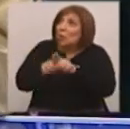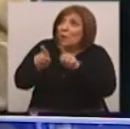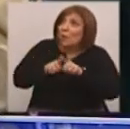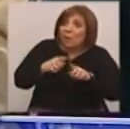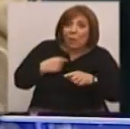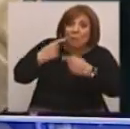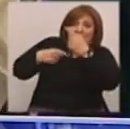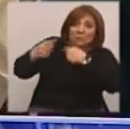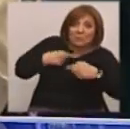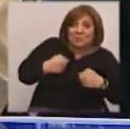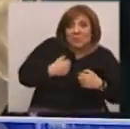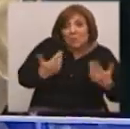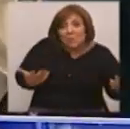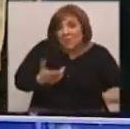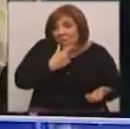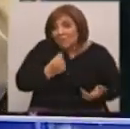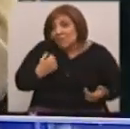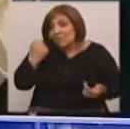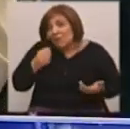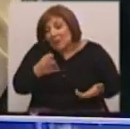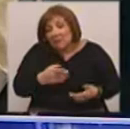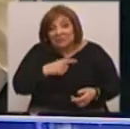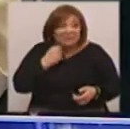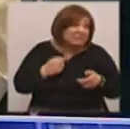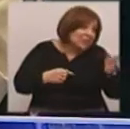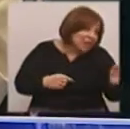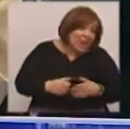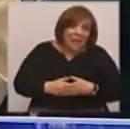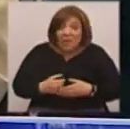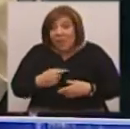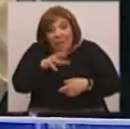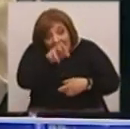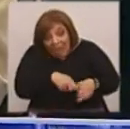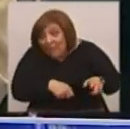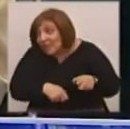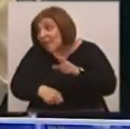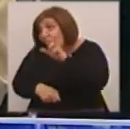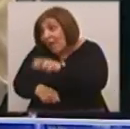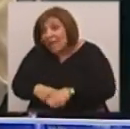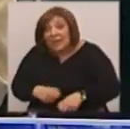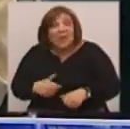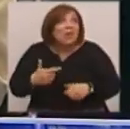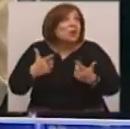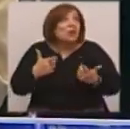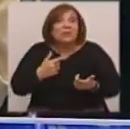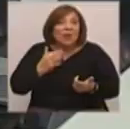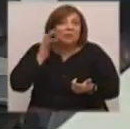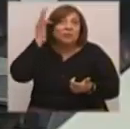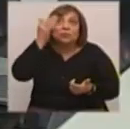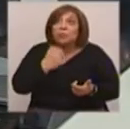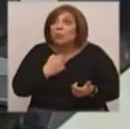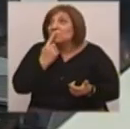situaciones que es lo más habitual. Hacen changas, se la van revolviendo sin aspiraciones. O